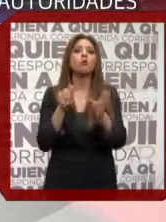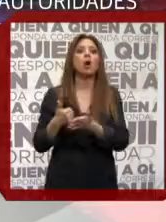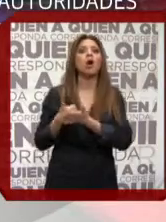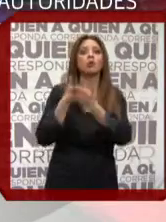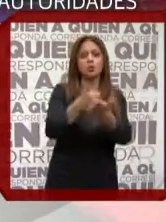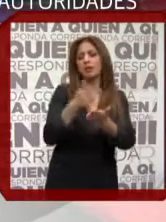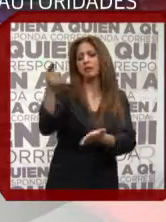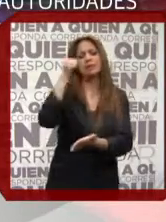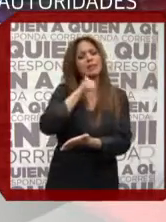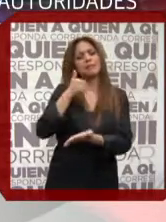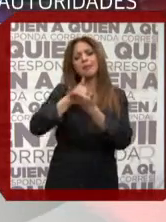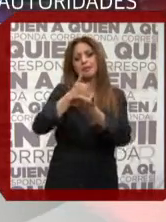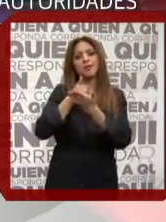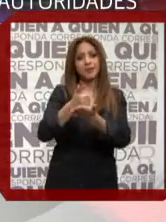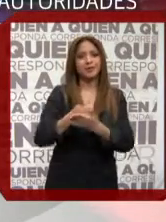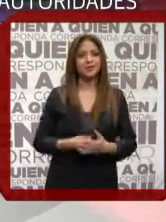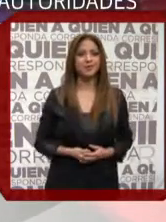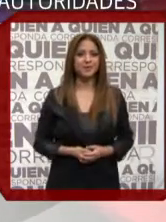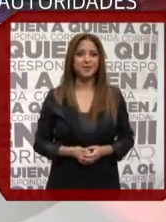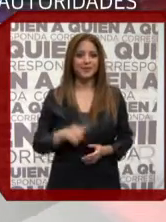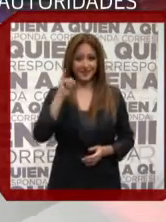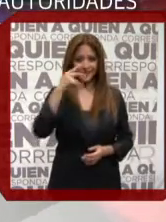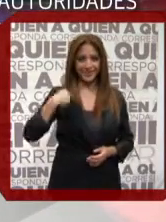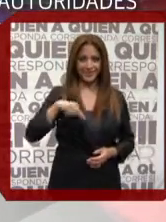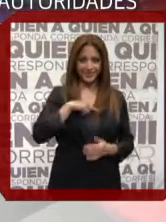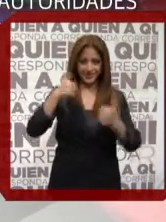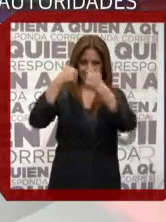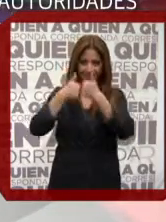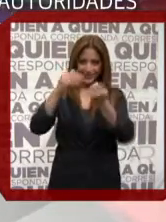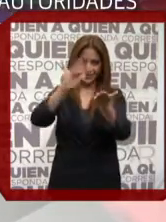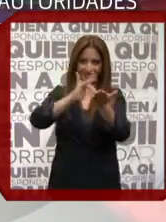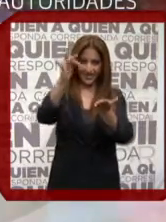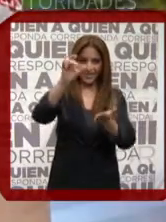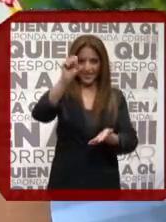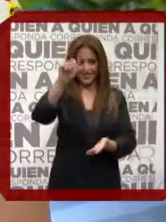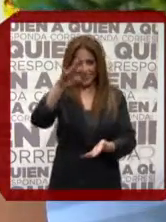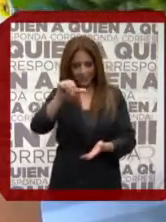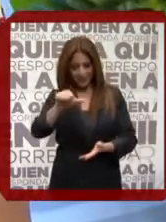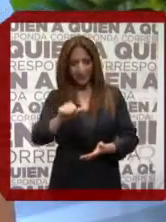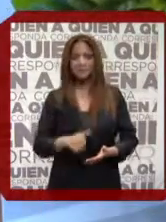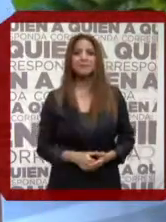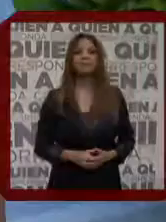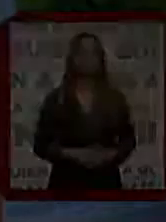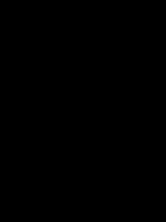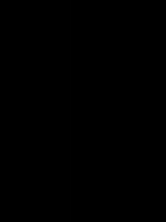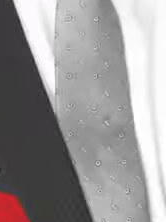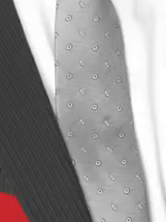como siempre lo ha hecho. Así es, Carla, aquí estamos al pendiente. Perfecto, gracias, Amia, gracias, de Lina. Que...